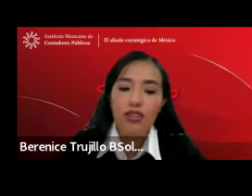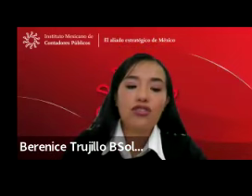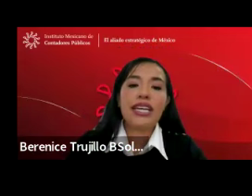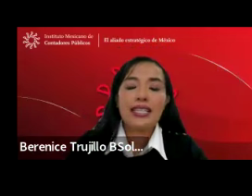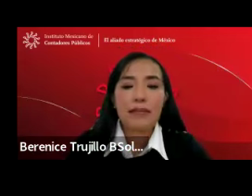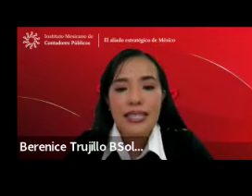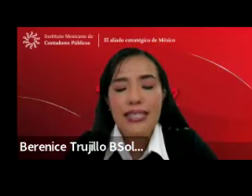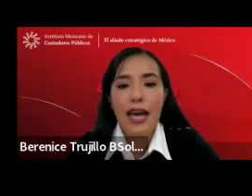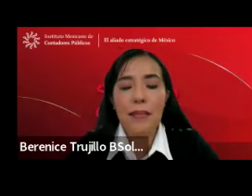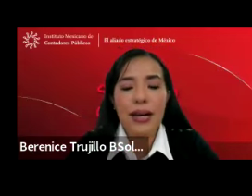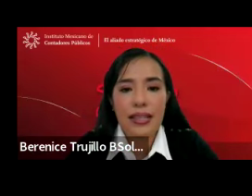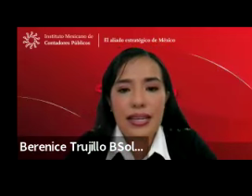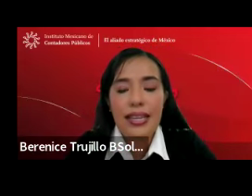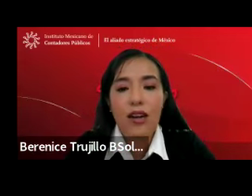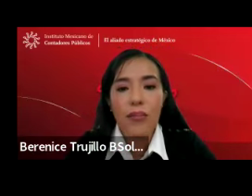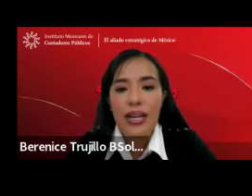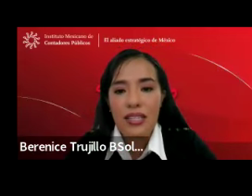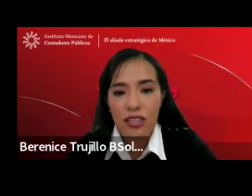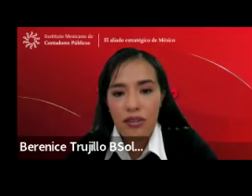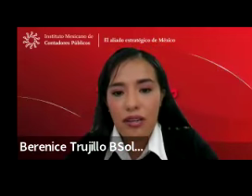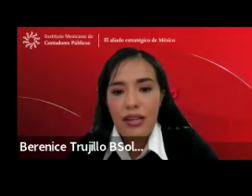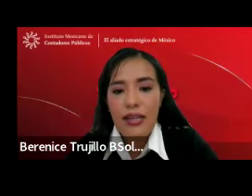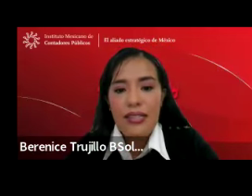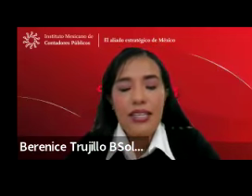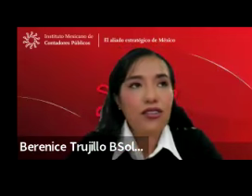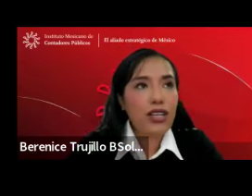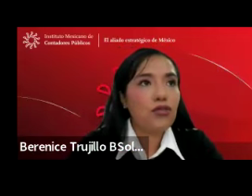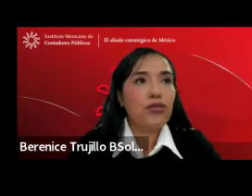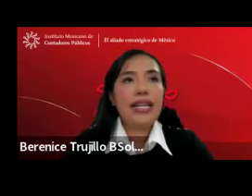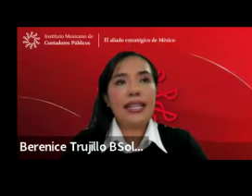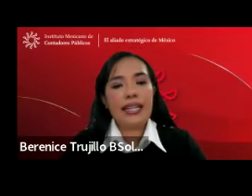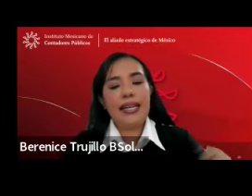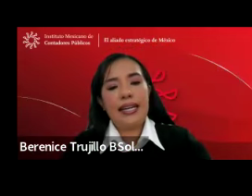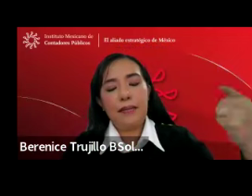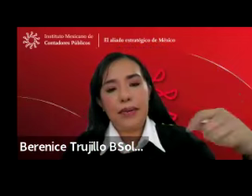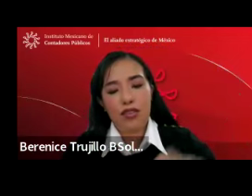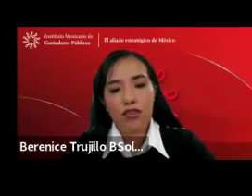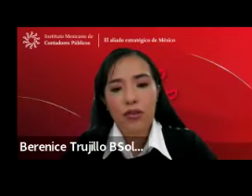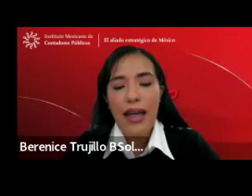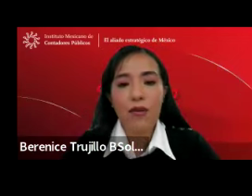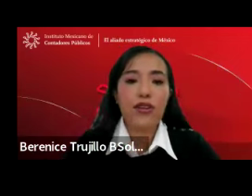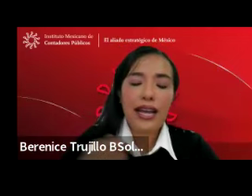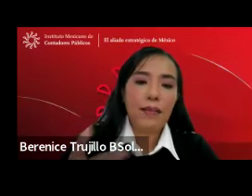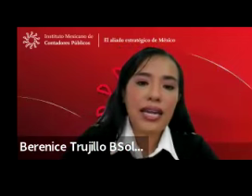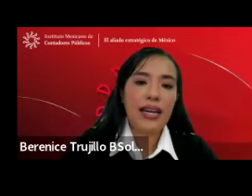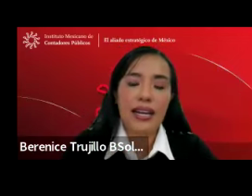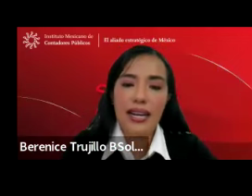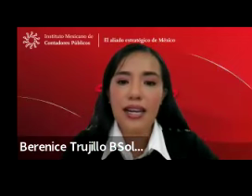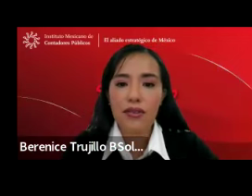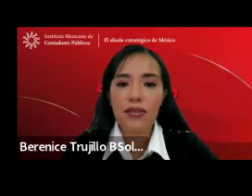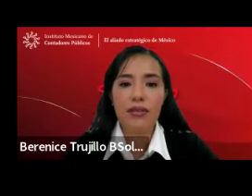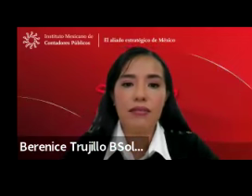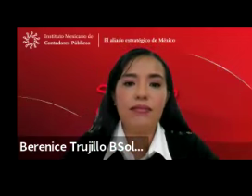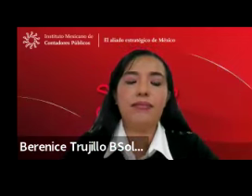No, son 6 meses a partir de la operación. Si yo tengo un cliente que empezó a donarme